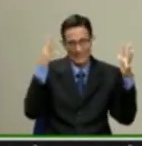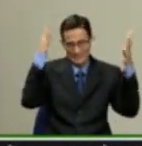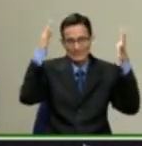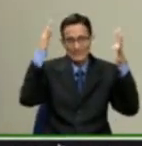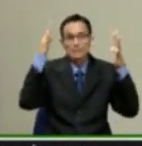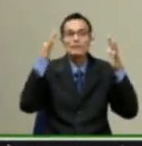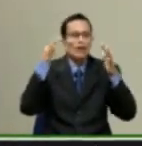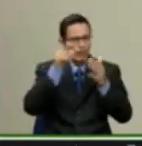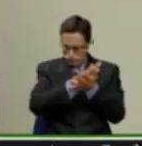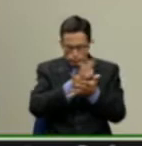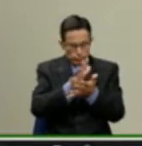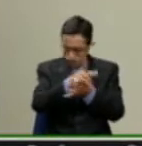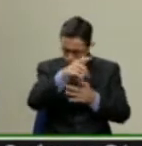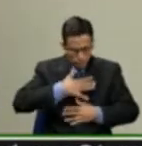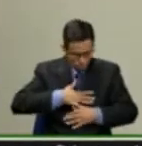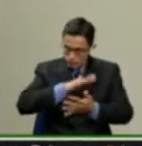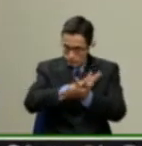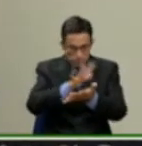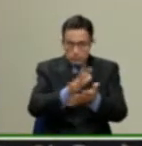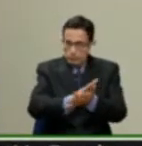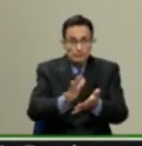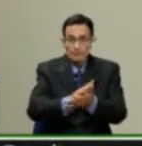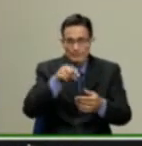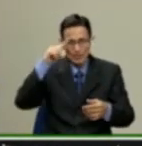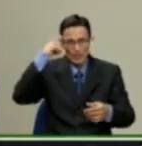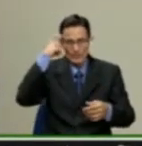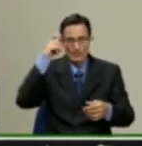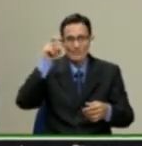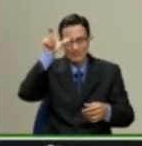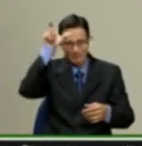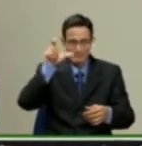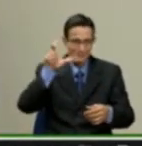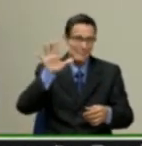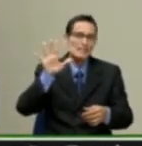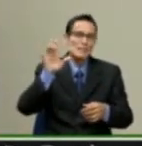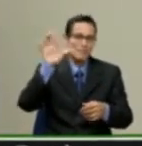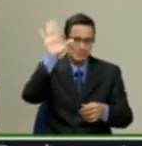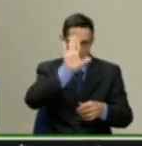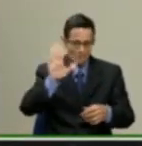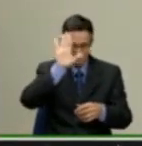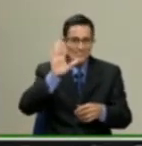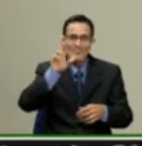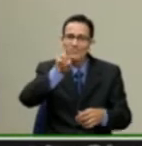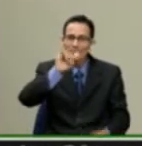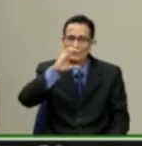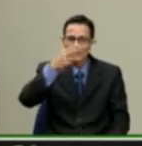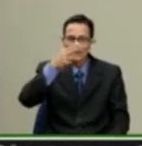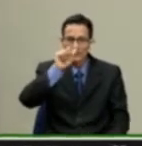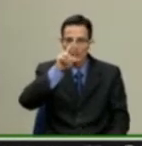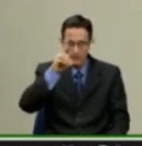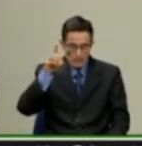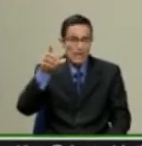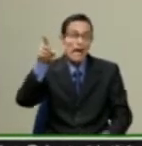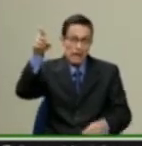seguridad que el gobierno departamental que regenta el doctor Richard Aguilar y las fuerzas del orden vamos a garantizarles y a blindarles que